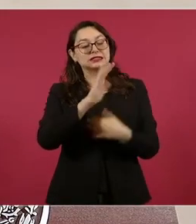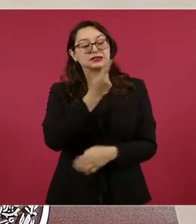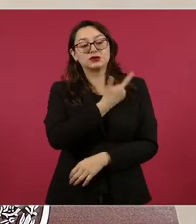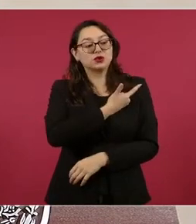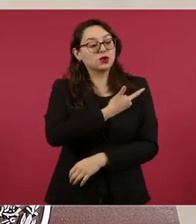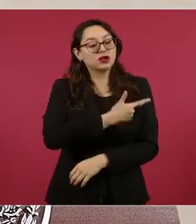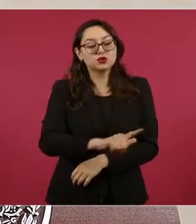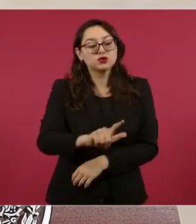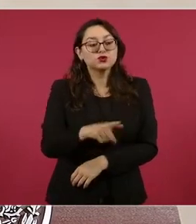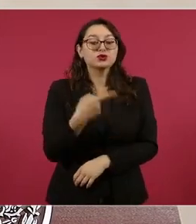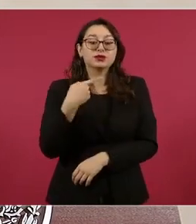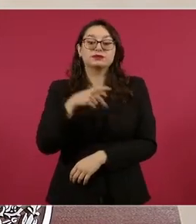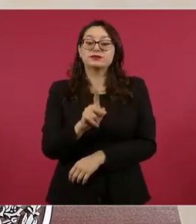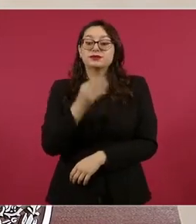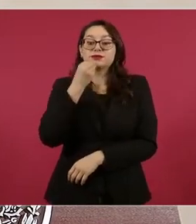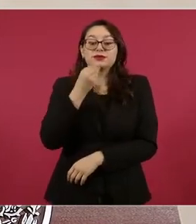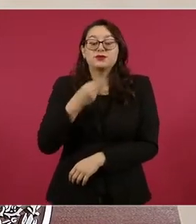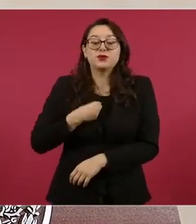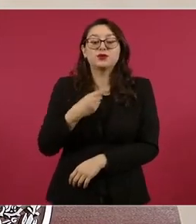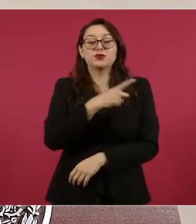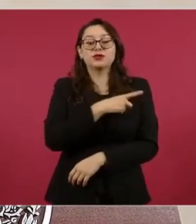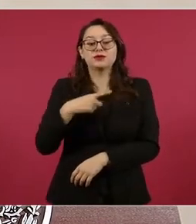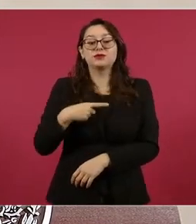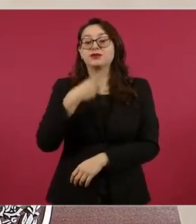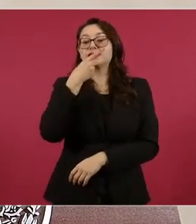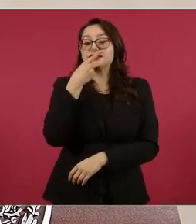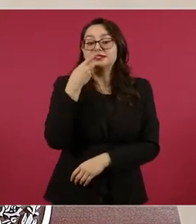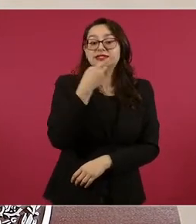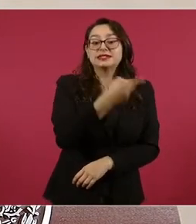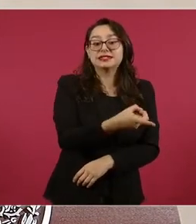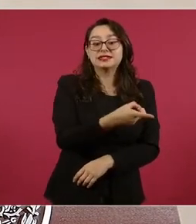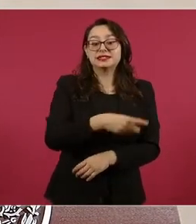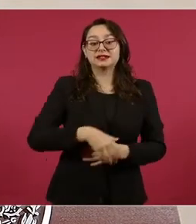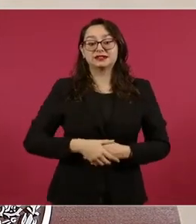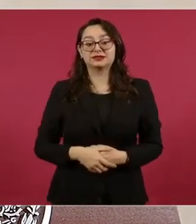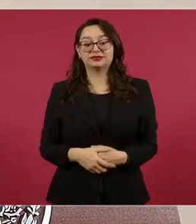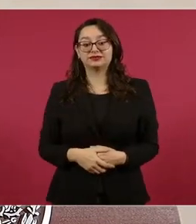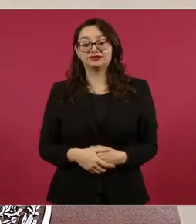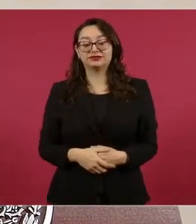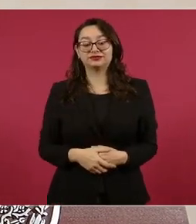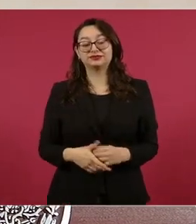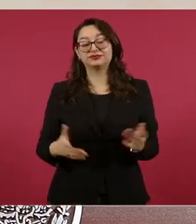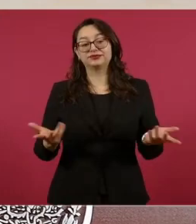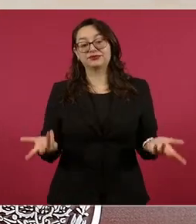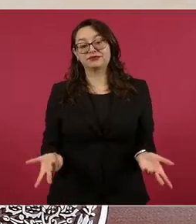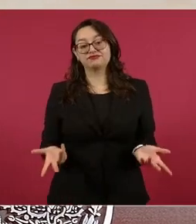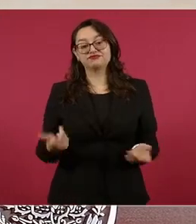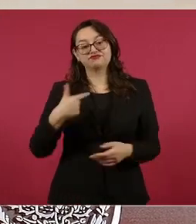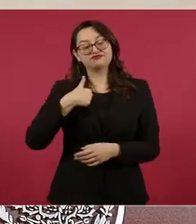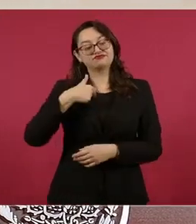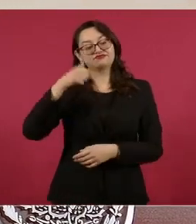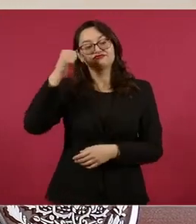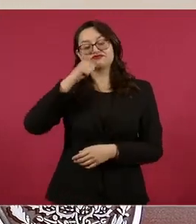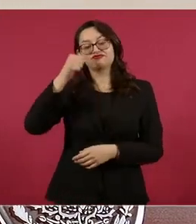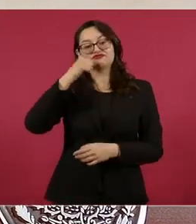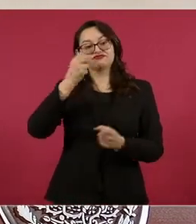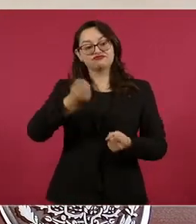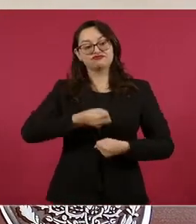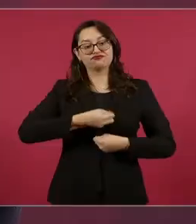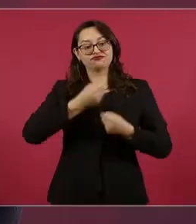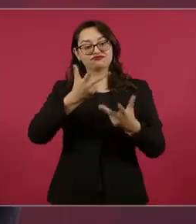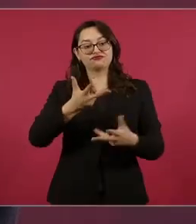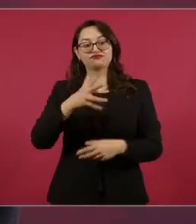que lo voy a decir ya ya ven que siempre digo lo que pienso de las